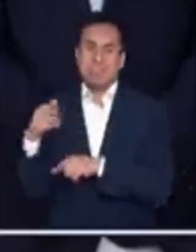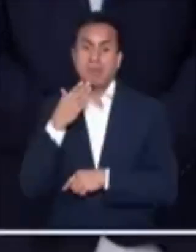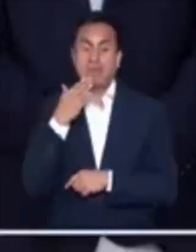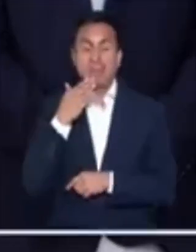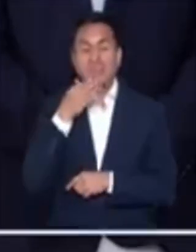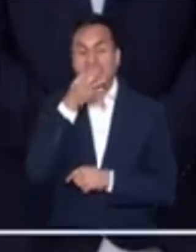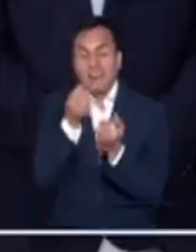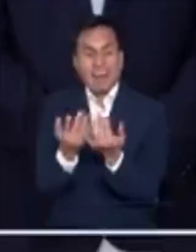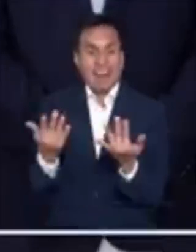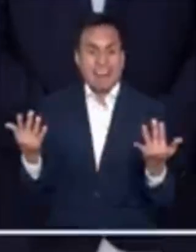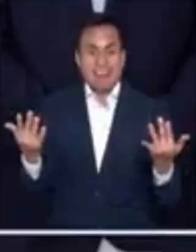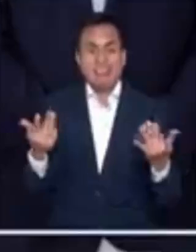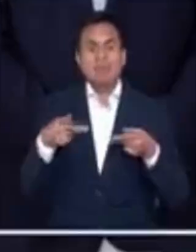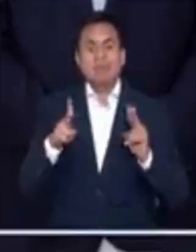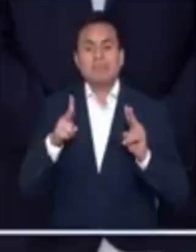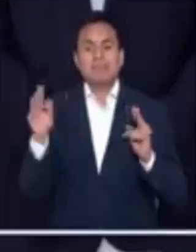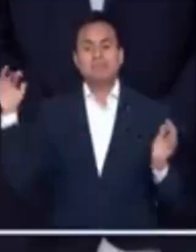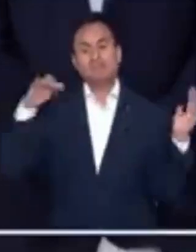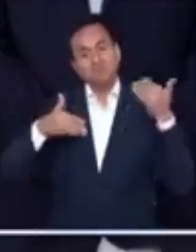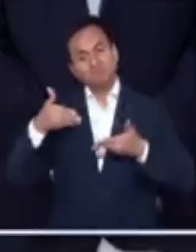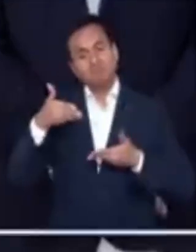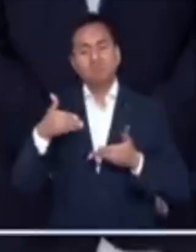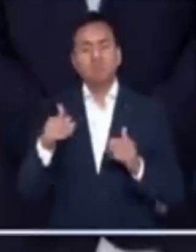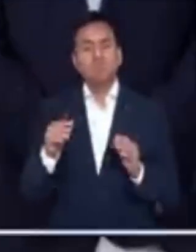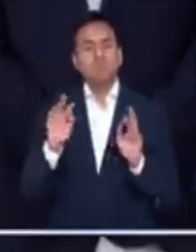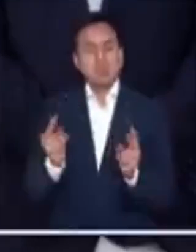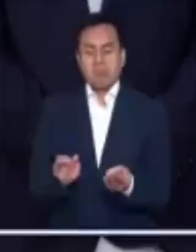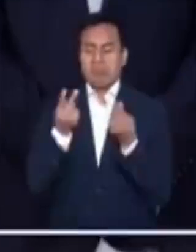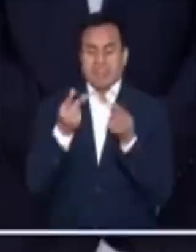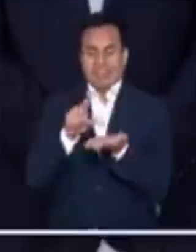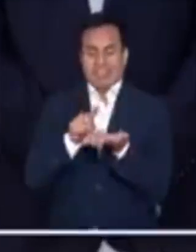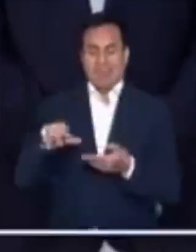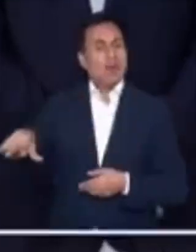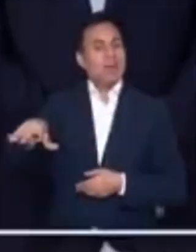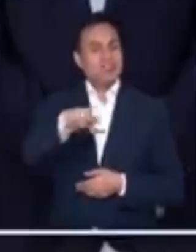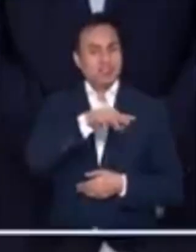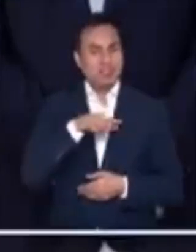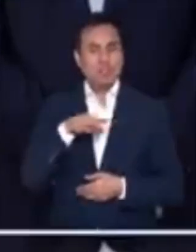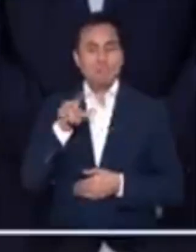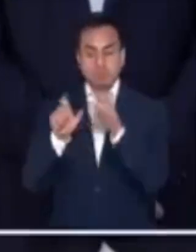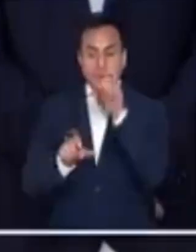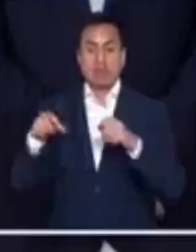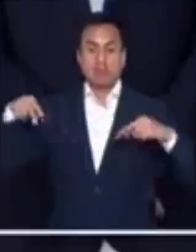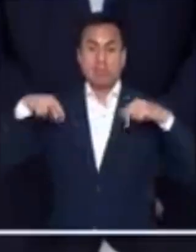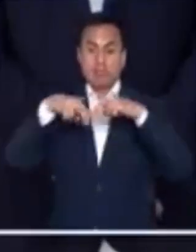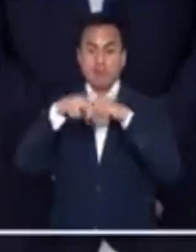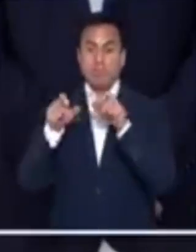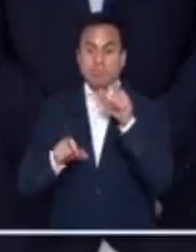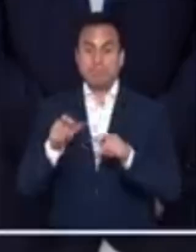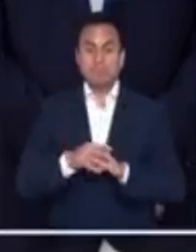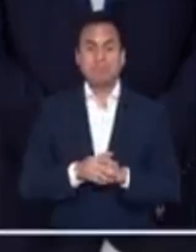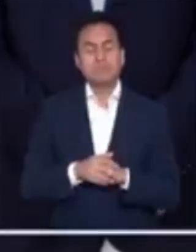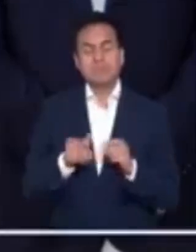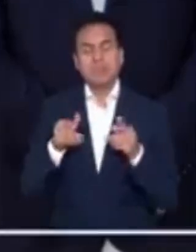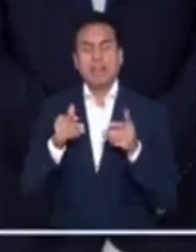jardines que permitan habitar y recuperar también este espacio para los peatones.